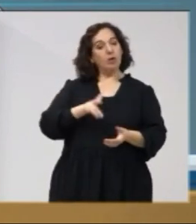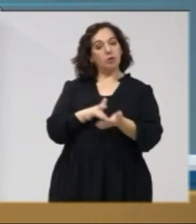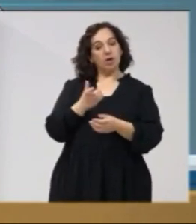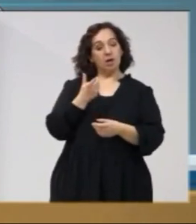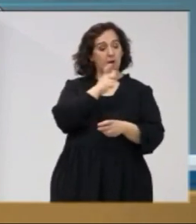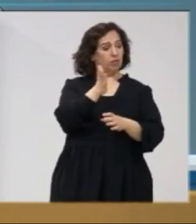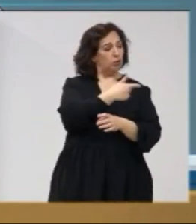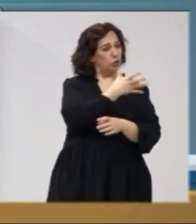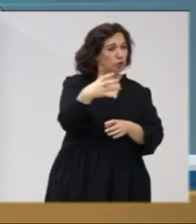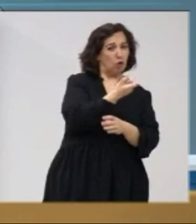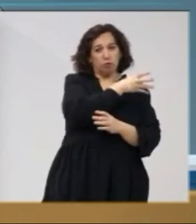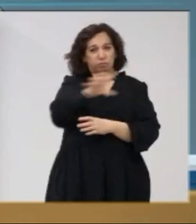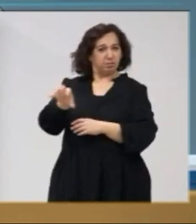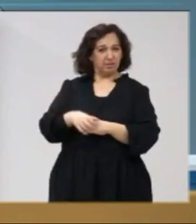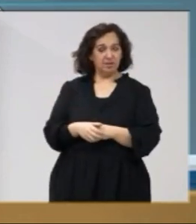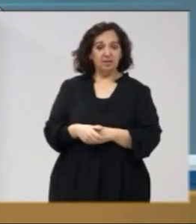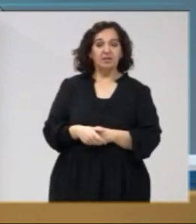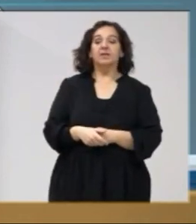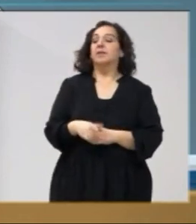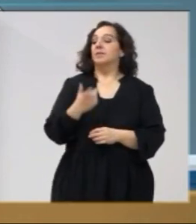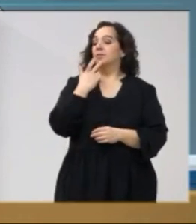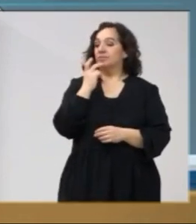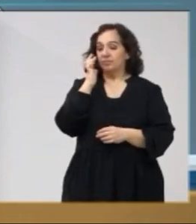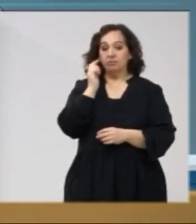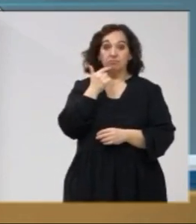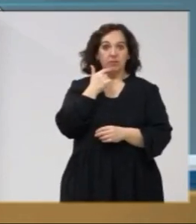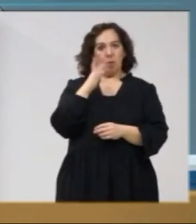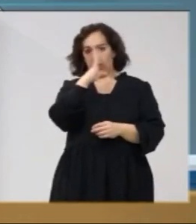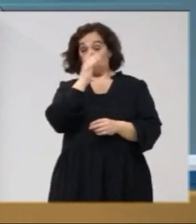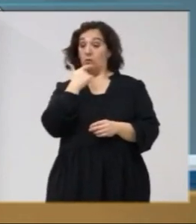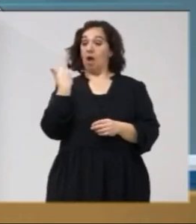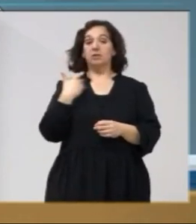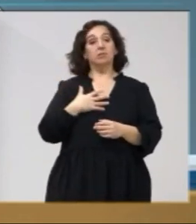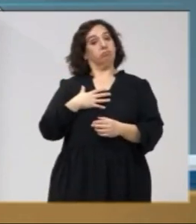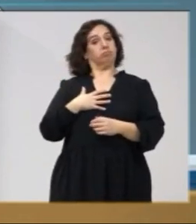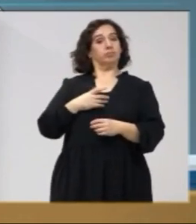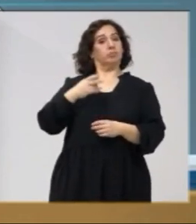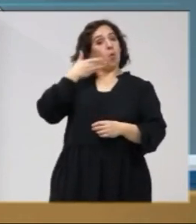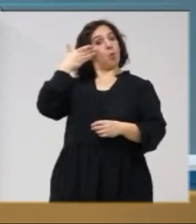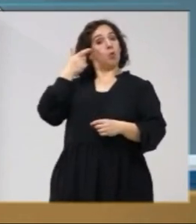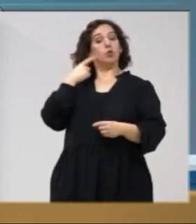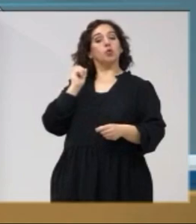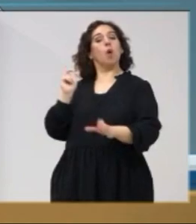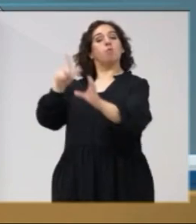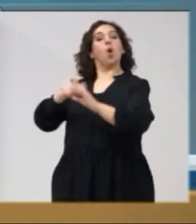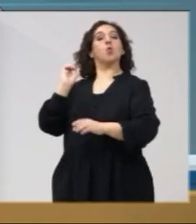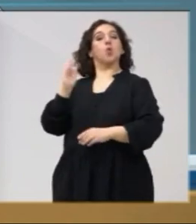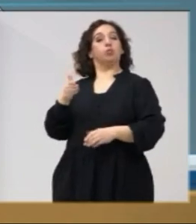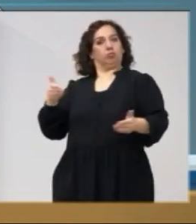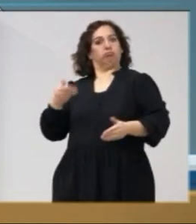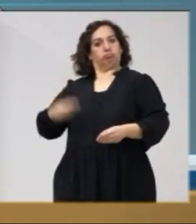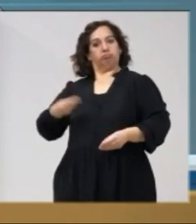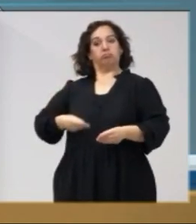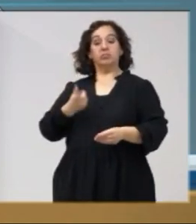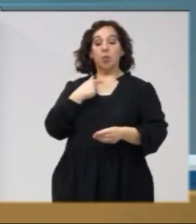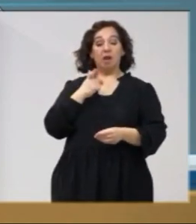de todos. Están escondidos hombres que sacaban pecho, que entraban en los grandes clubs, que la gente les